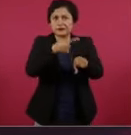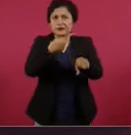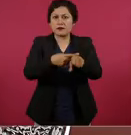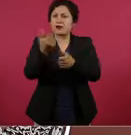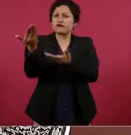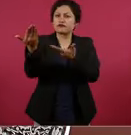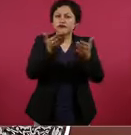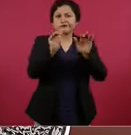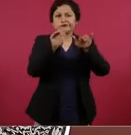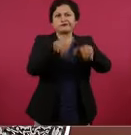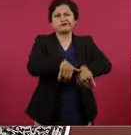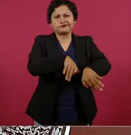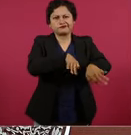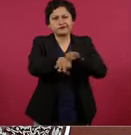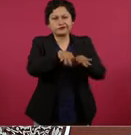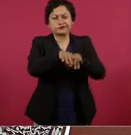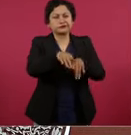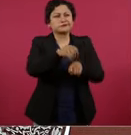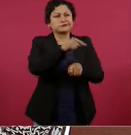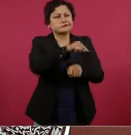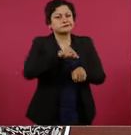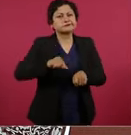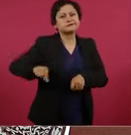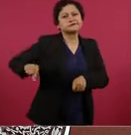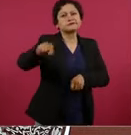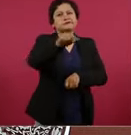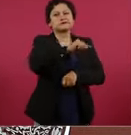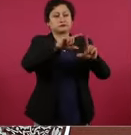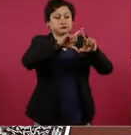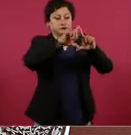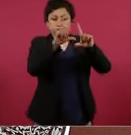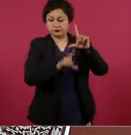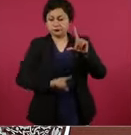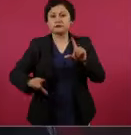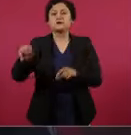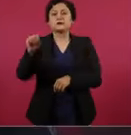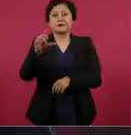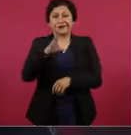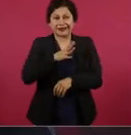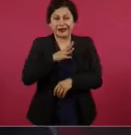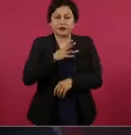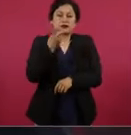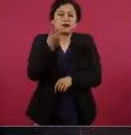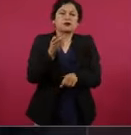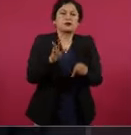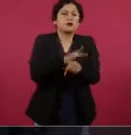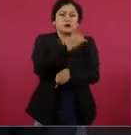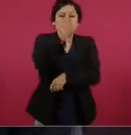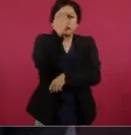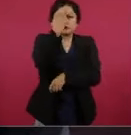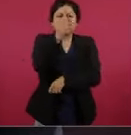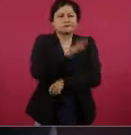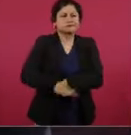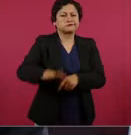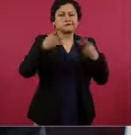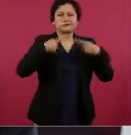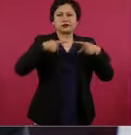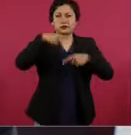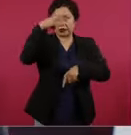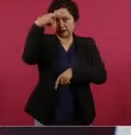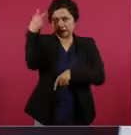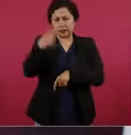lo merece el pueblo de México y que se